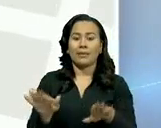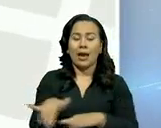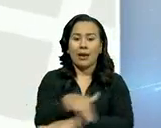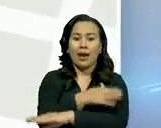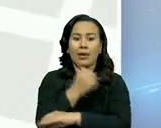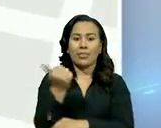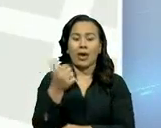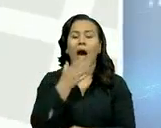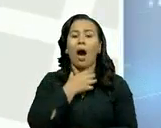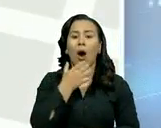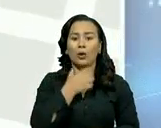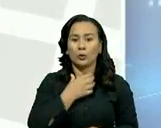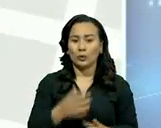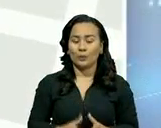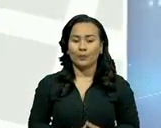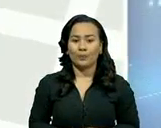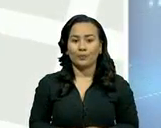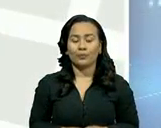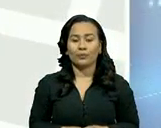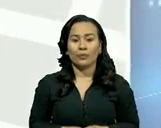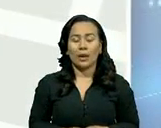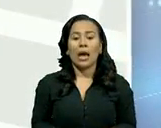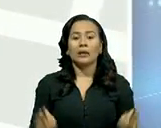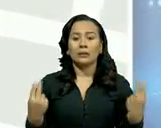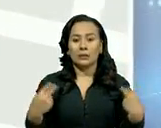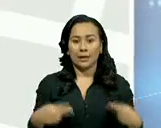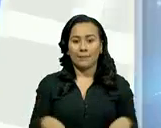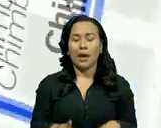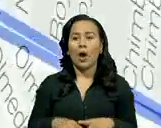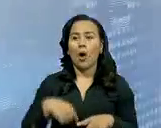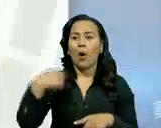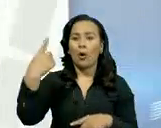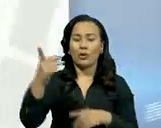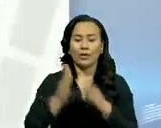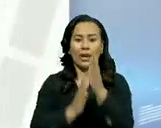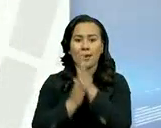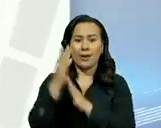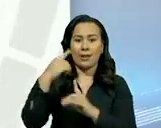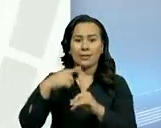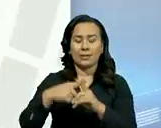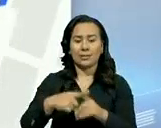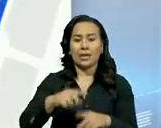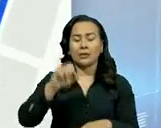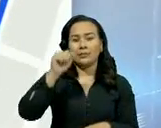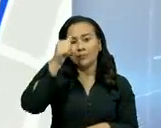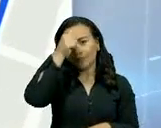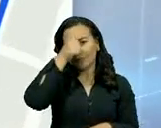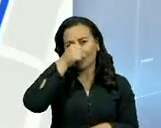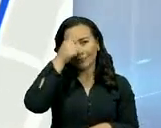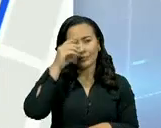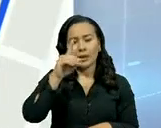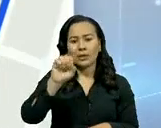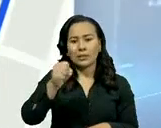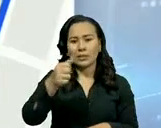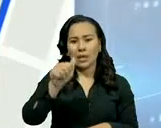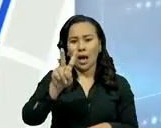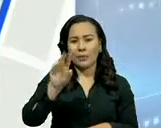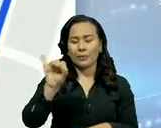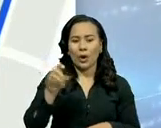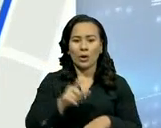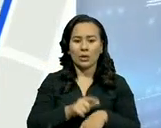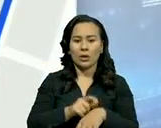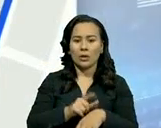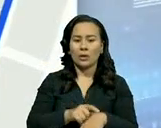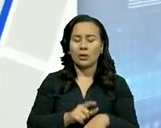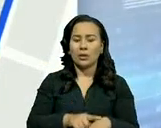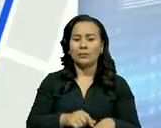de agosto. Y nos vamos a la procesión de Santo Domingo Savio a las 15 horas 30 hasta las 18 horas es esa